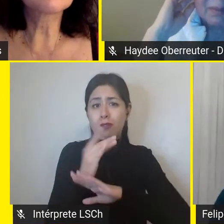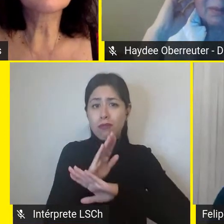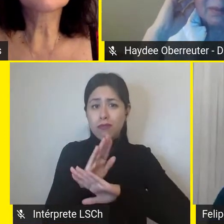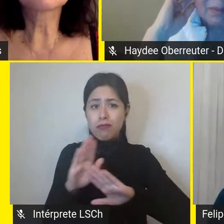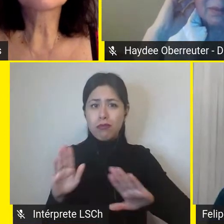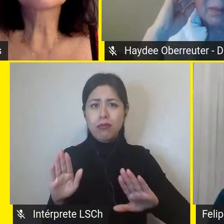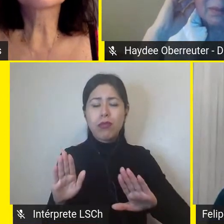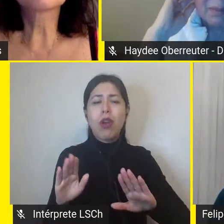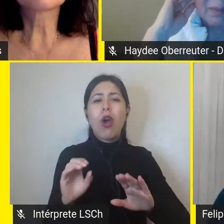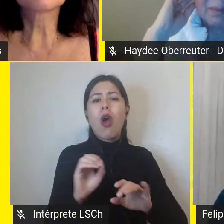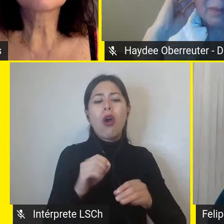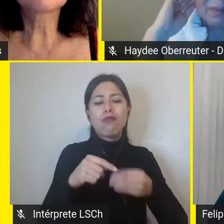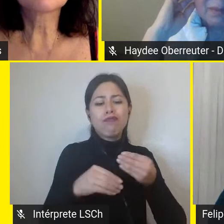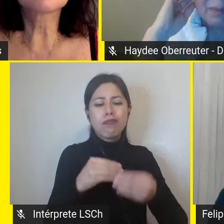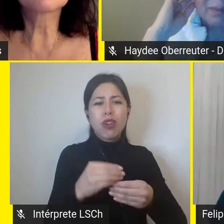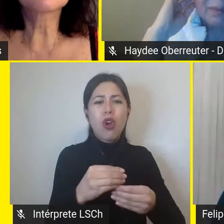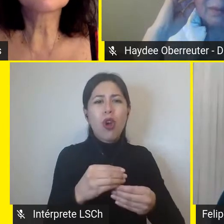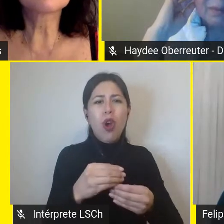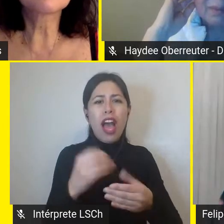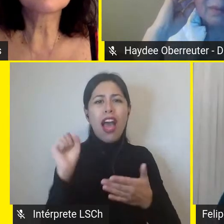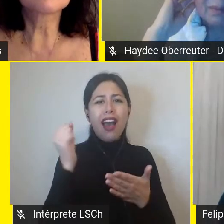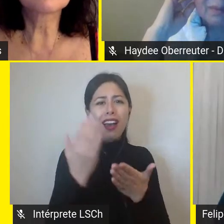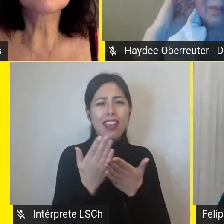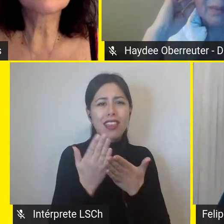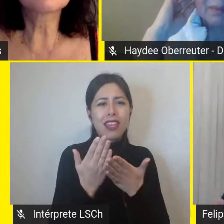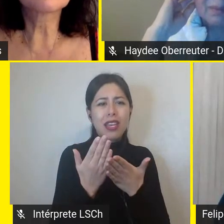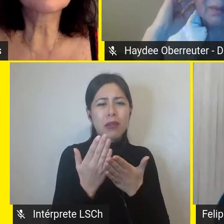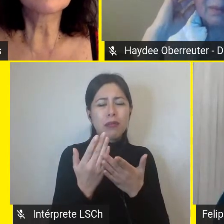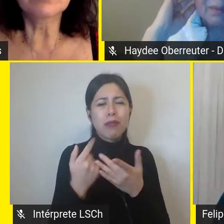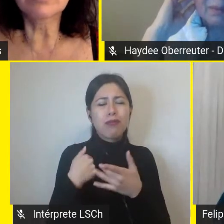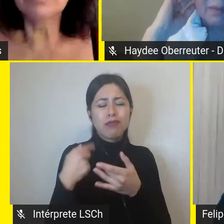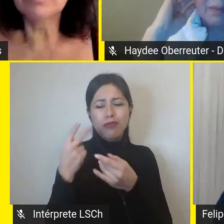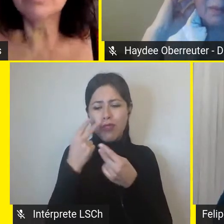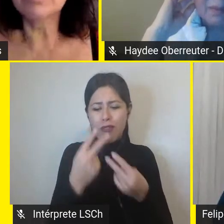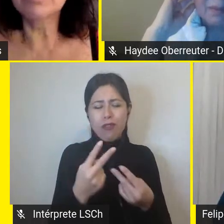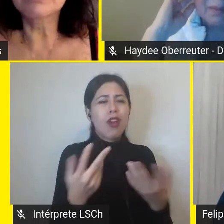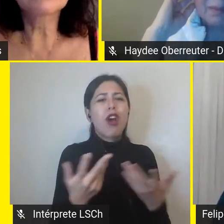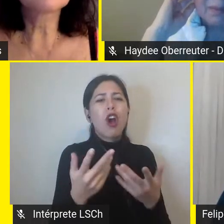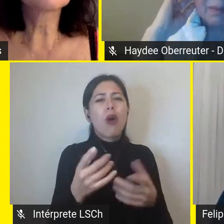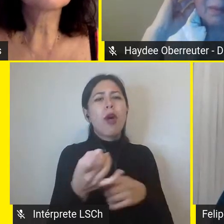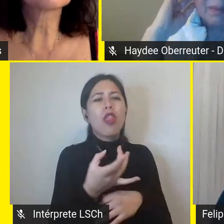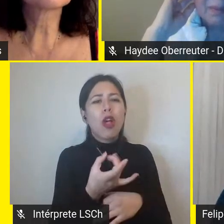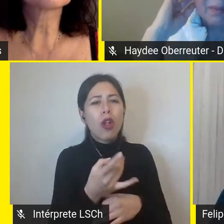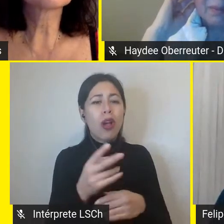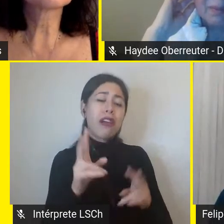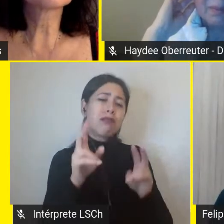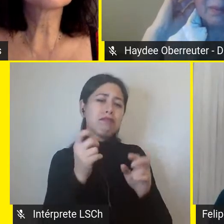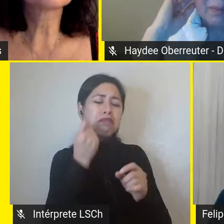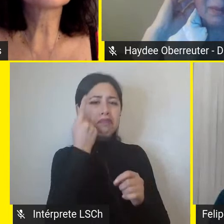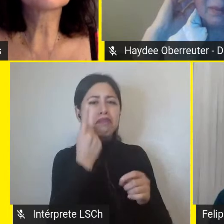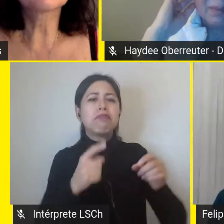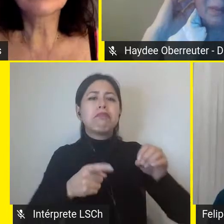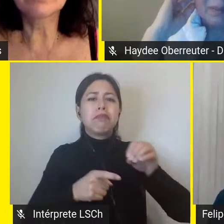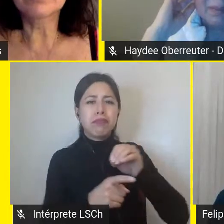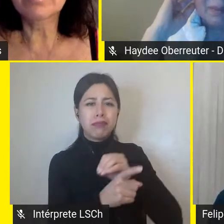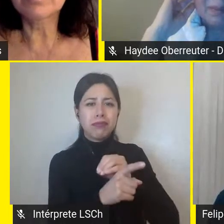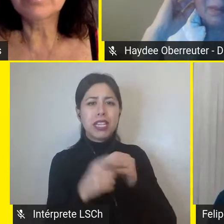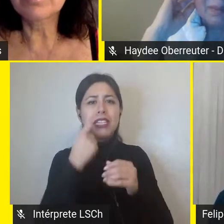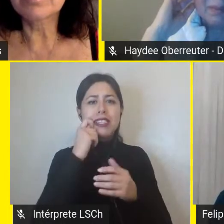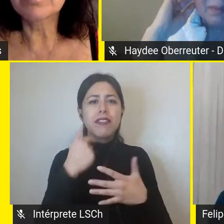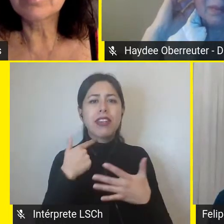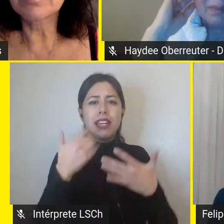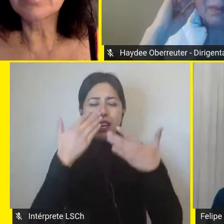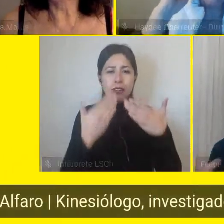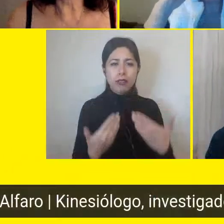este caso en el proceso académico, le enseñan a ver el dolor, ¿cierto?, desde la biología, desde el proceso fisiológico, lo que significa el dolor para el cuerpo humano, que es una